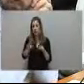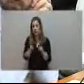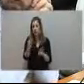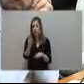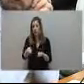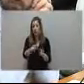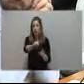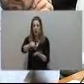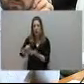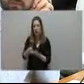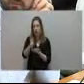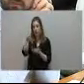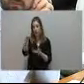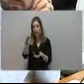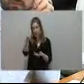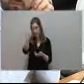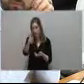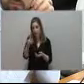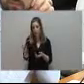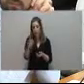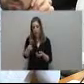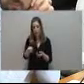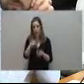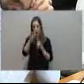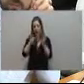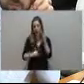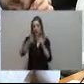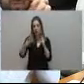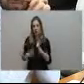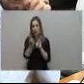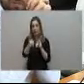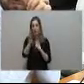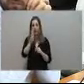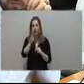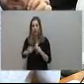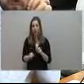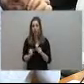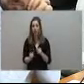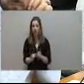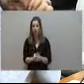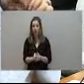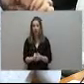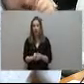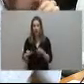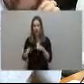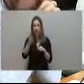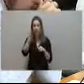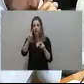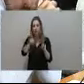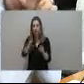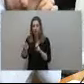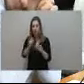una ciudadanía concienciada y vigilante ante los desequilibrios sociales y la corrupción. La nueva Directiva de Contratación